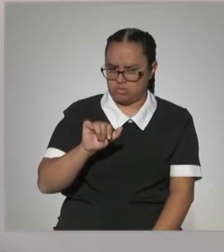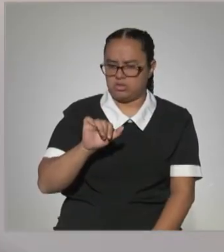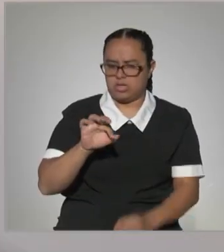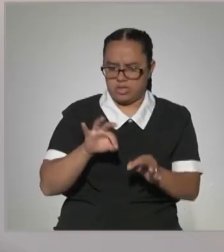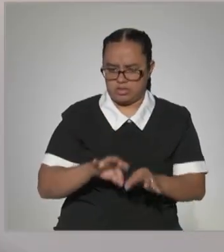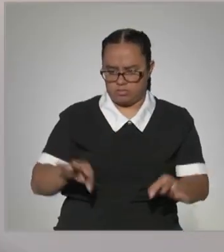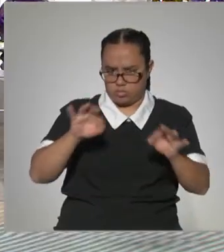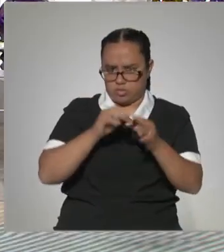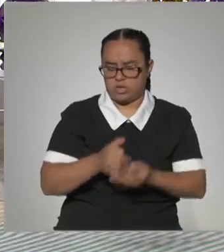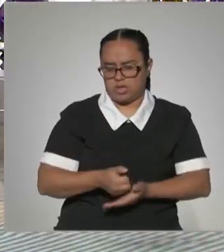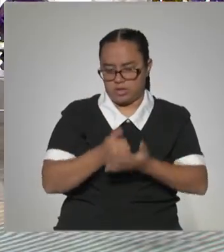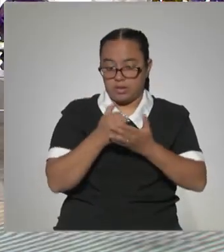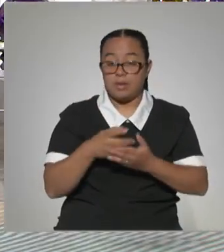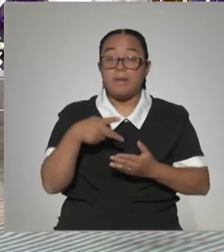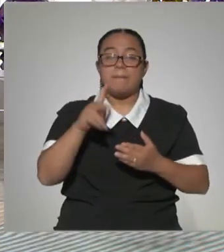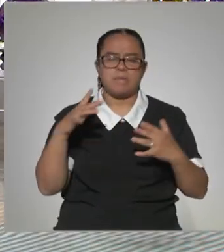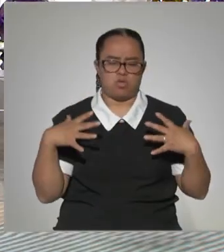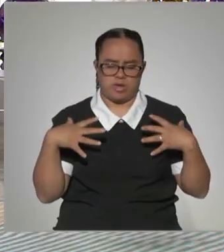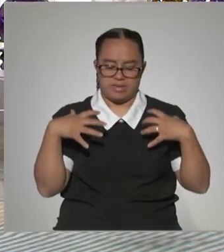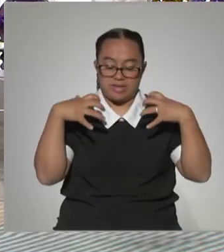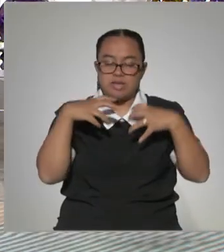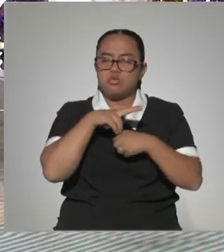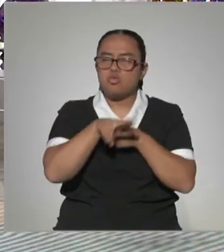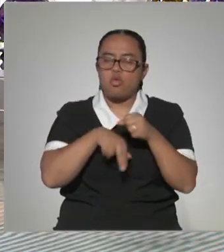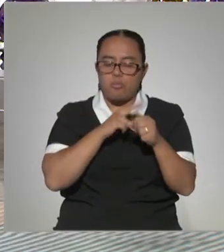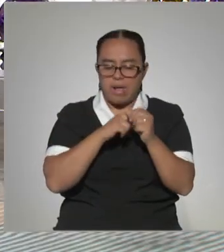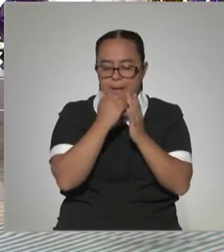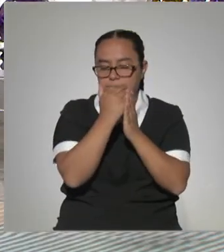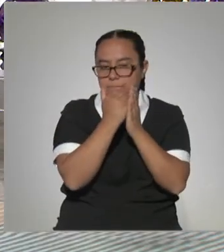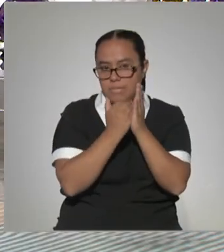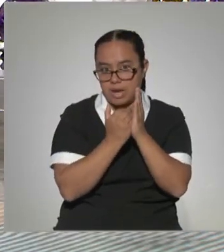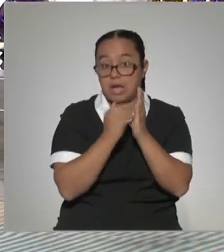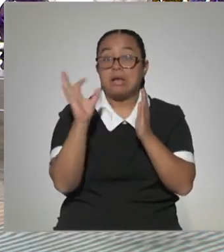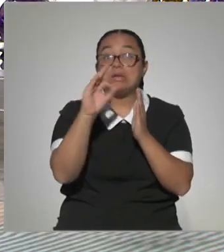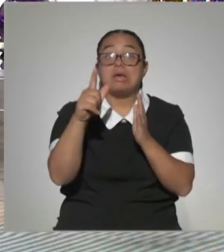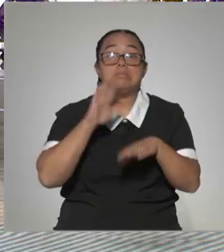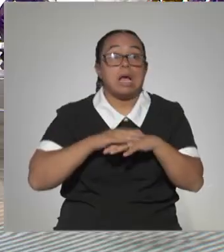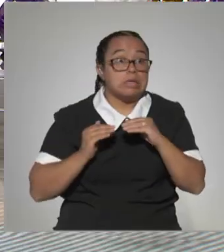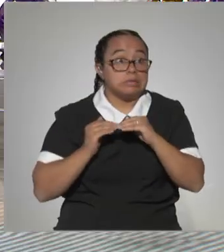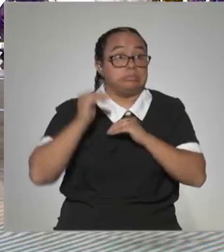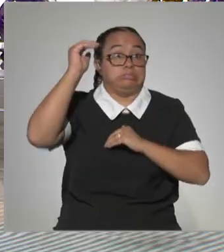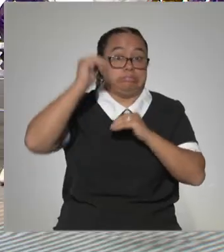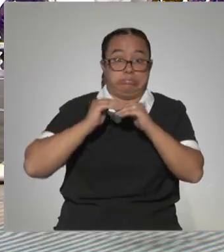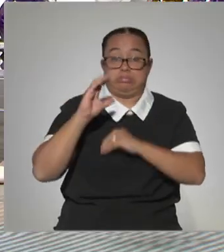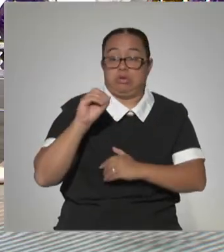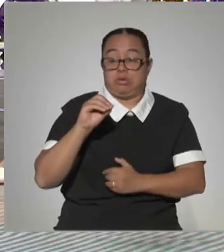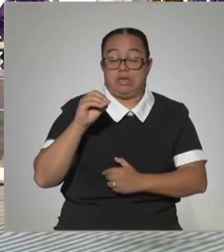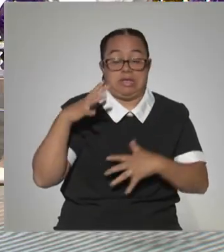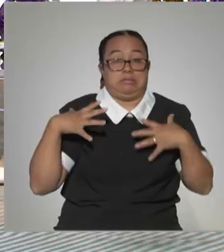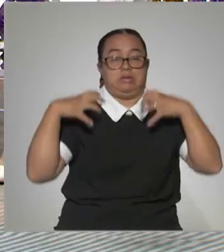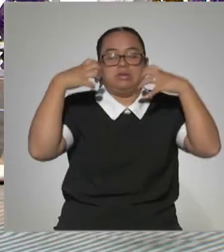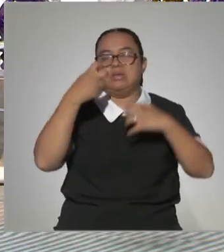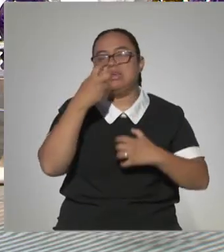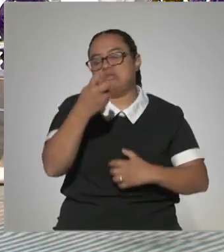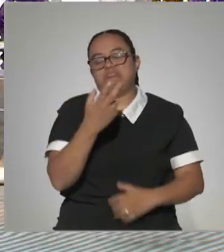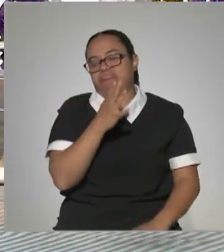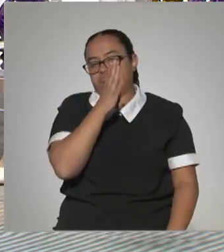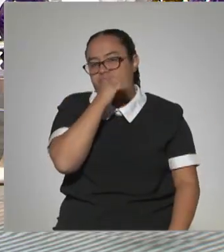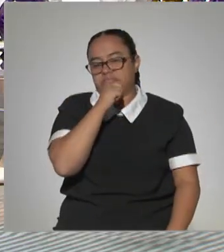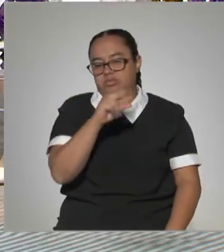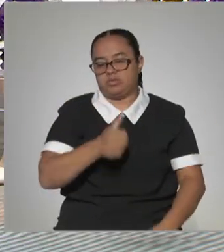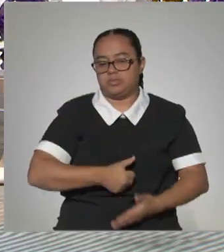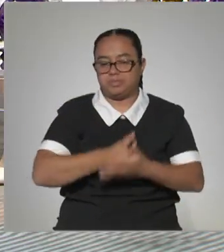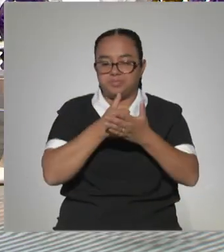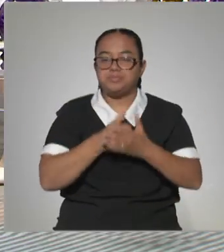el estrés a dosis bajas, si no, no podemos funcionar. ¿Qué nos podrías decir tú? ¿Cómo se